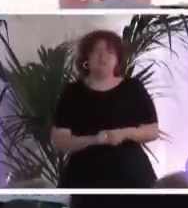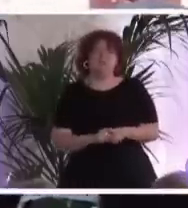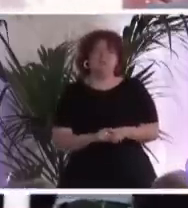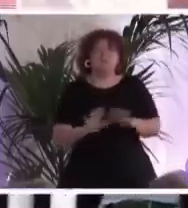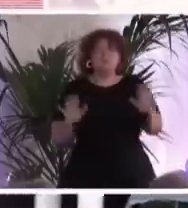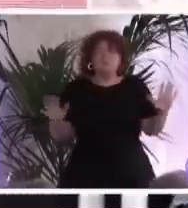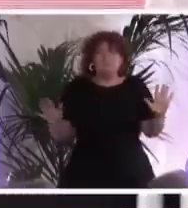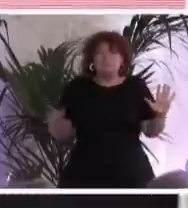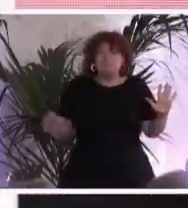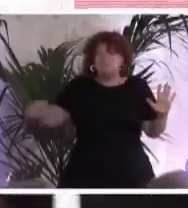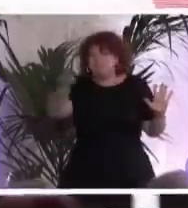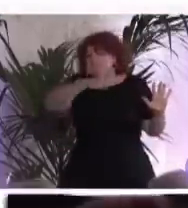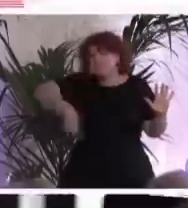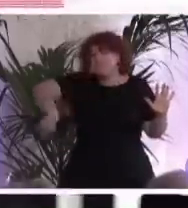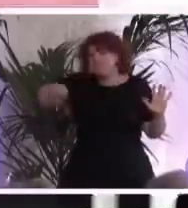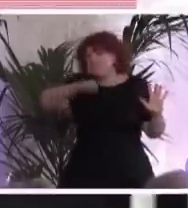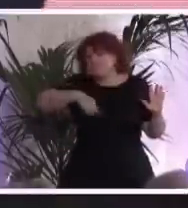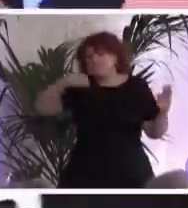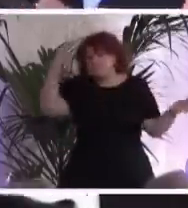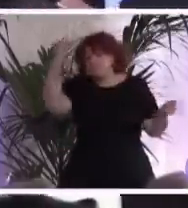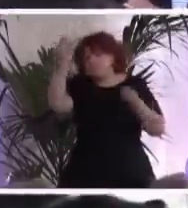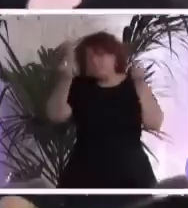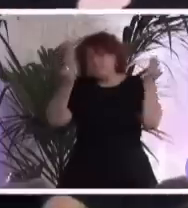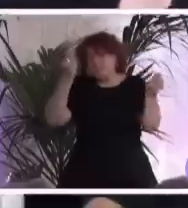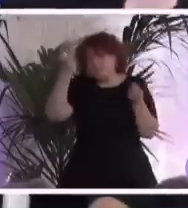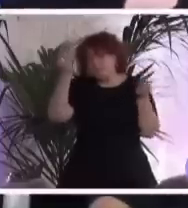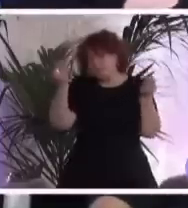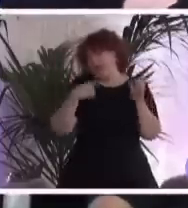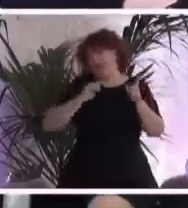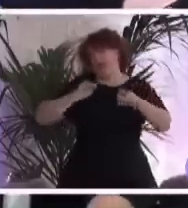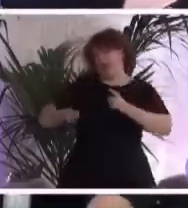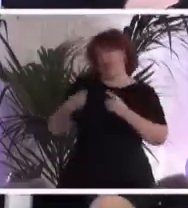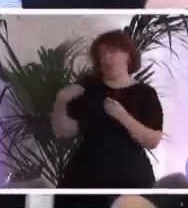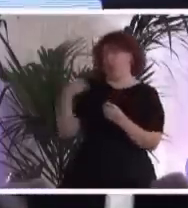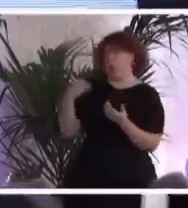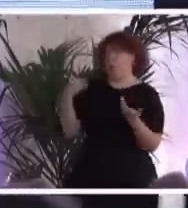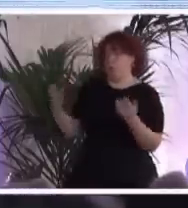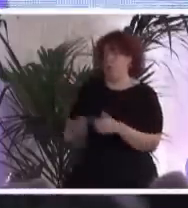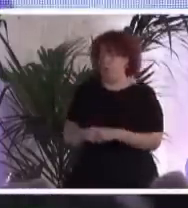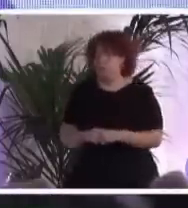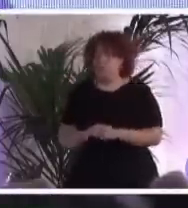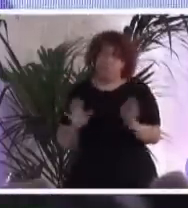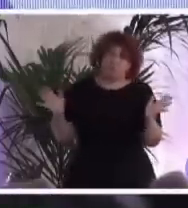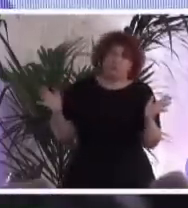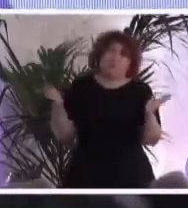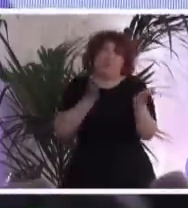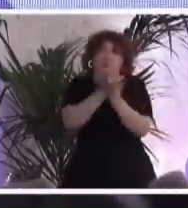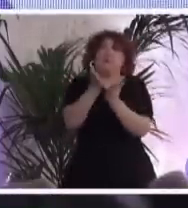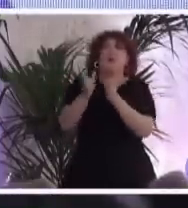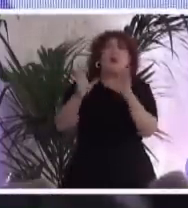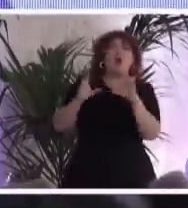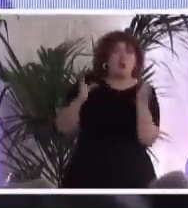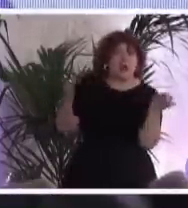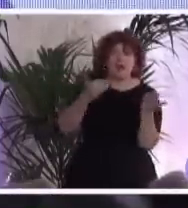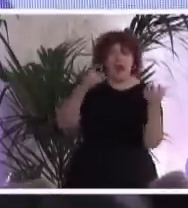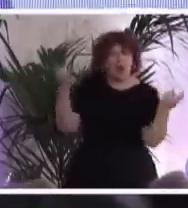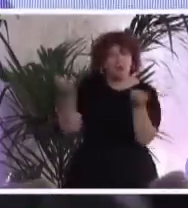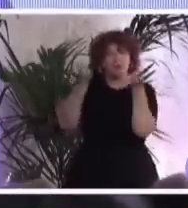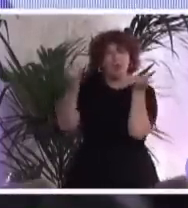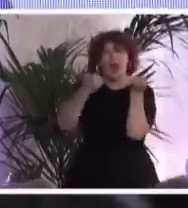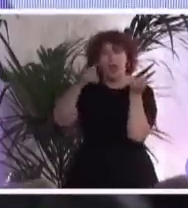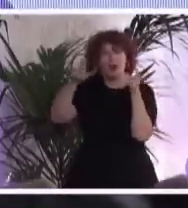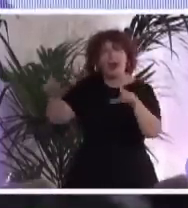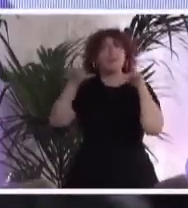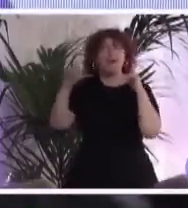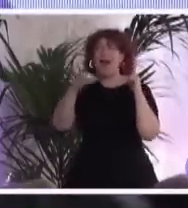la pregunta de David Simon es obvia o no los medios de comunicación habrán sacado la cara de